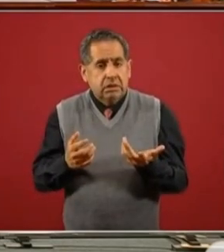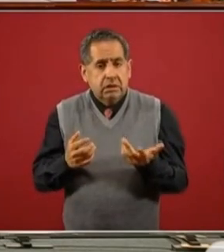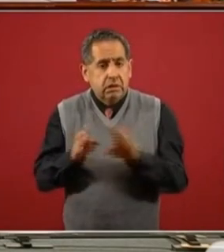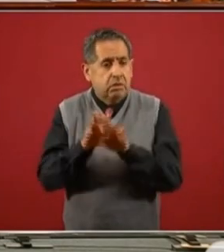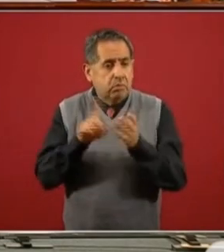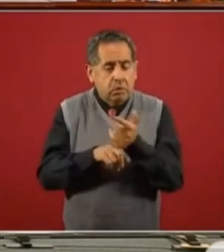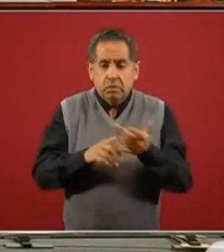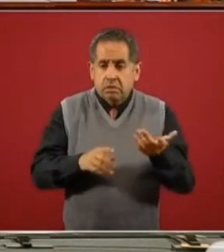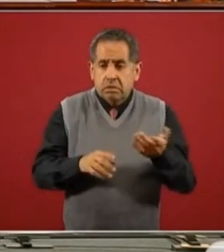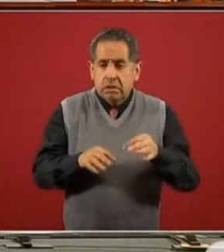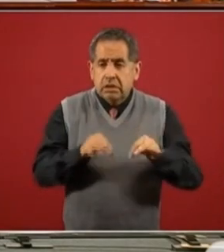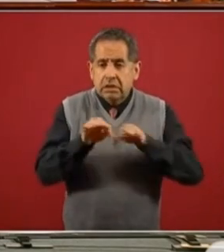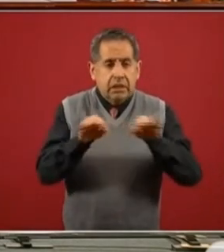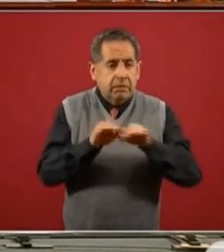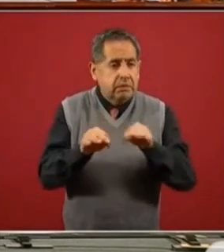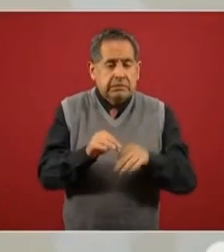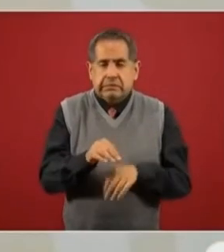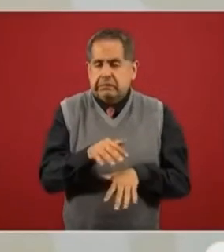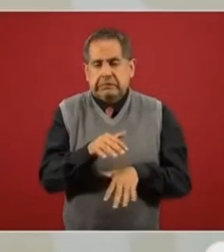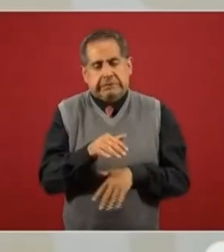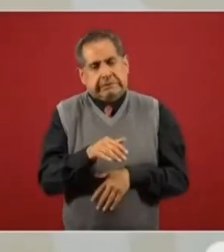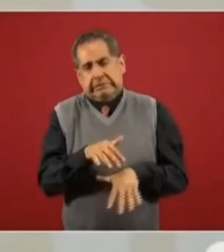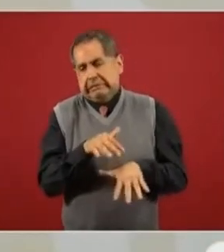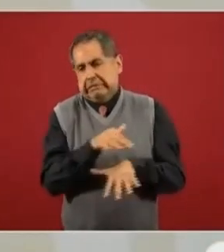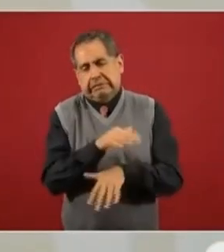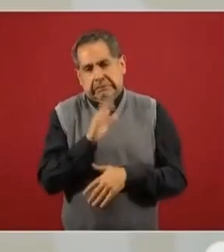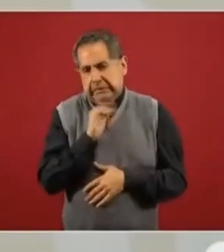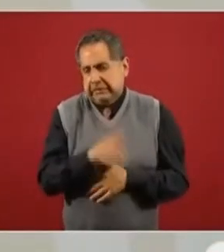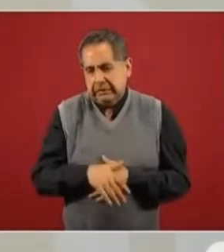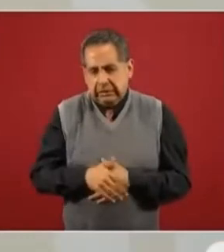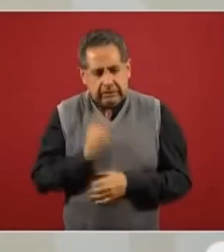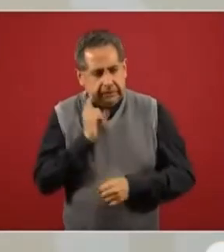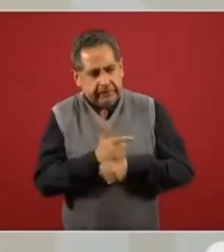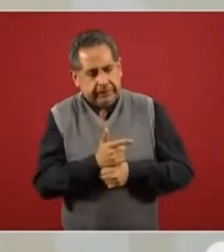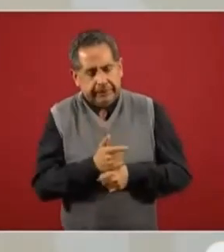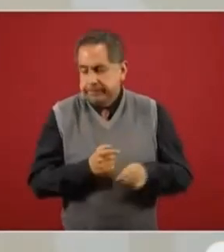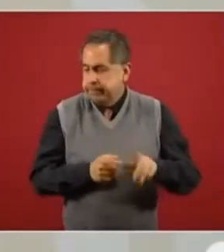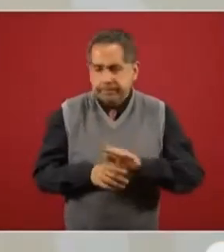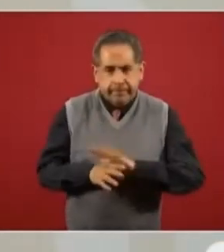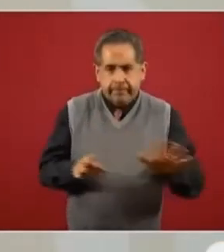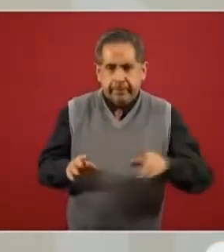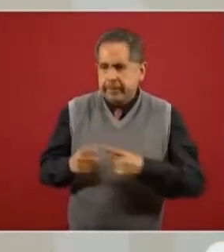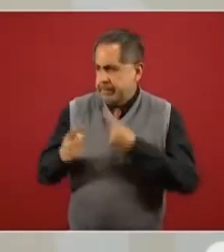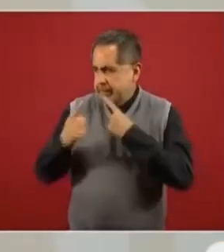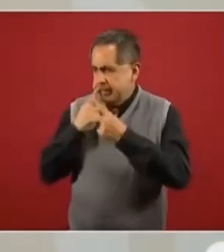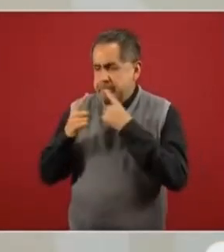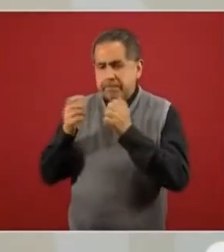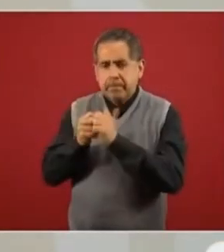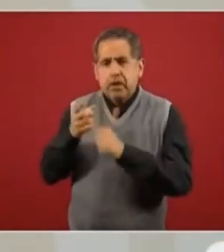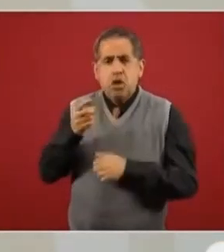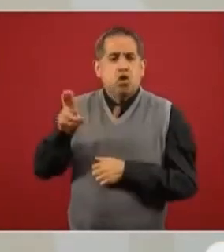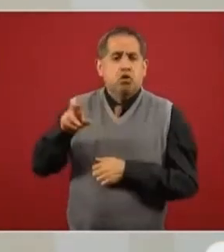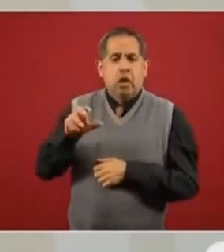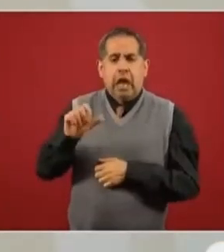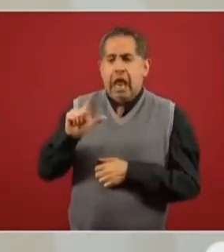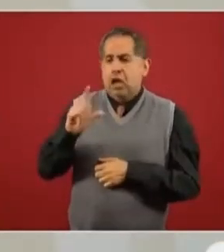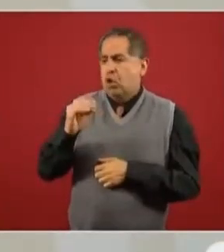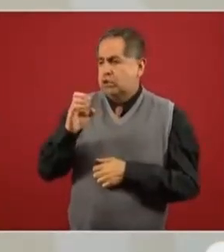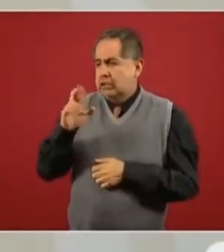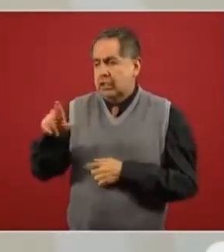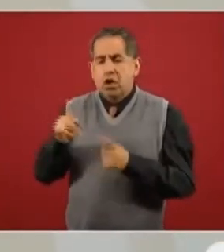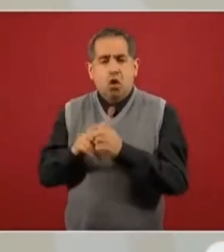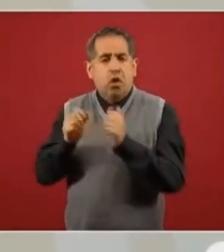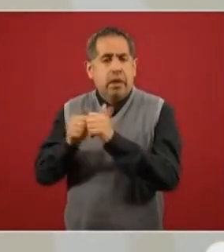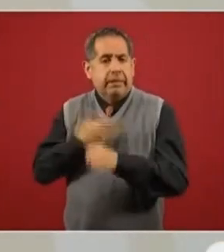en condiciones laborales precarias. Cuando vimos esa situación, la conversamos con el doctor Alcocer, la conversamos